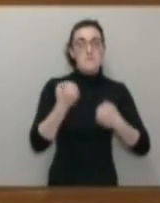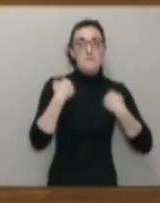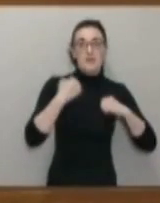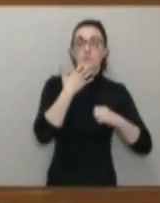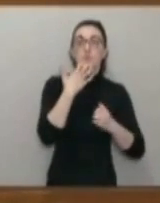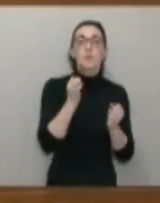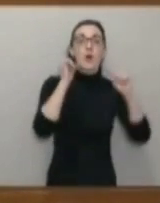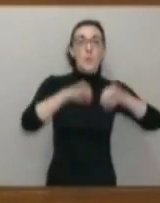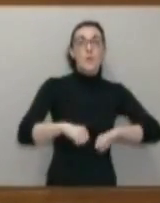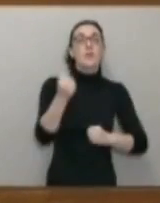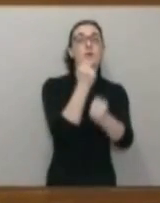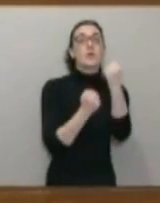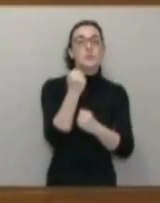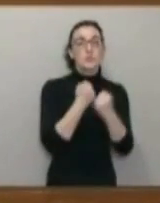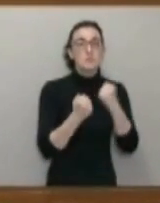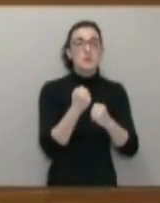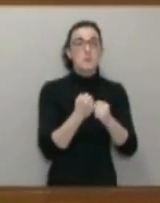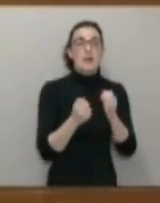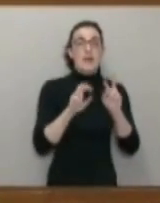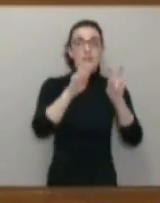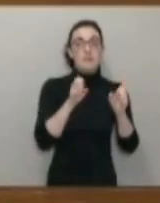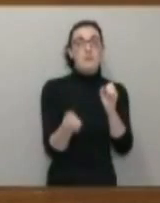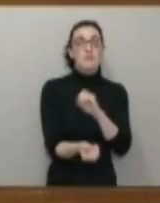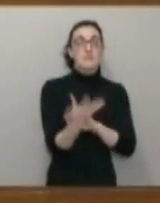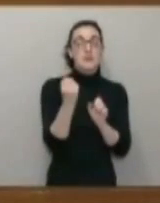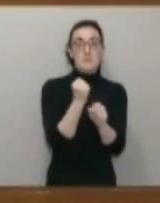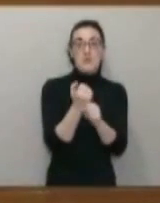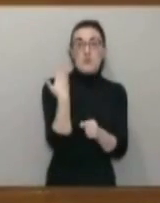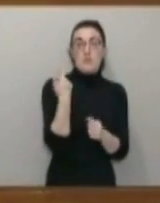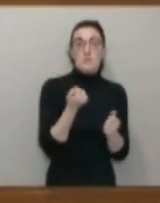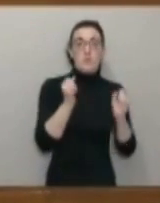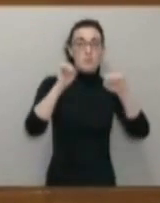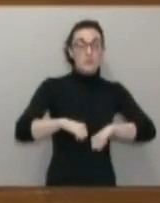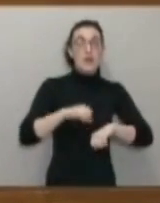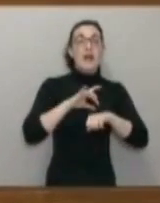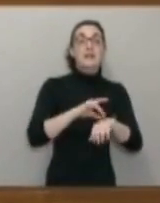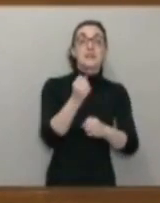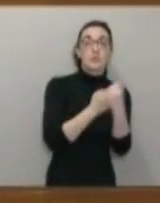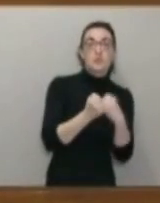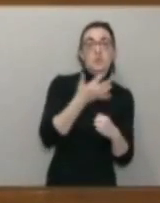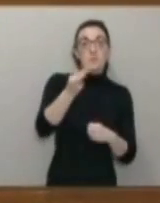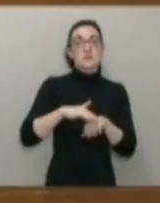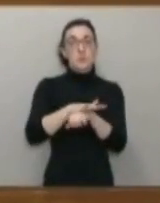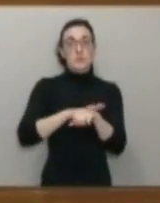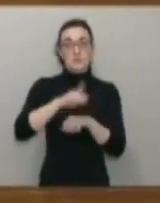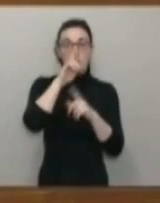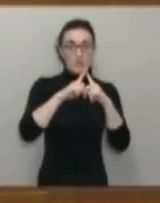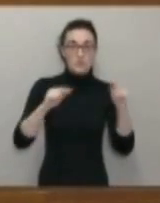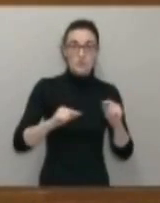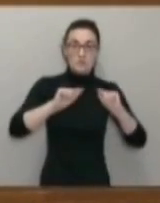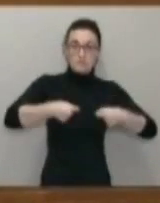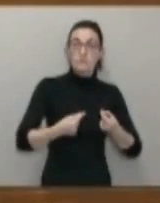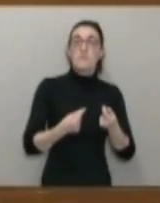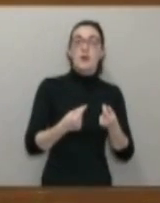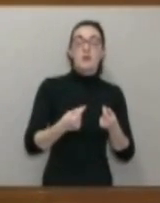acuerdo económico para el empleo que se ha pactado recientemente entre los agentes económicos y el propio Gobierno de Asturias y que, por lo tanto,